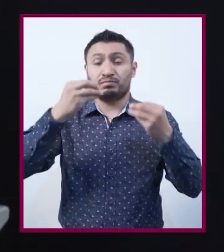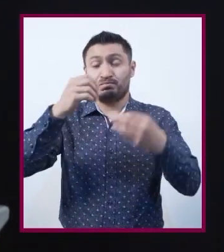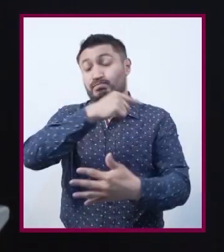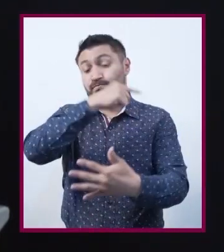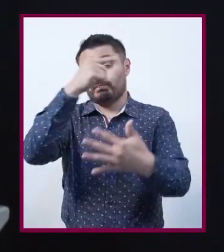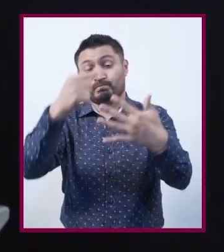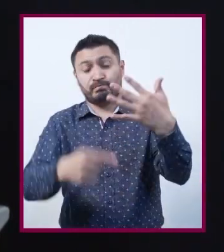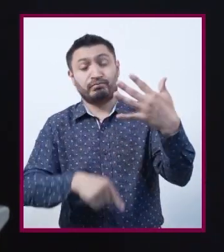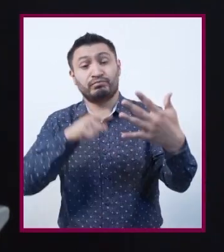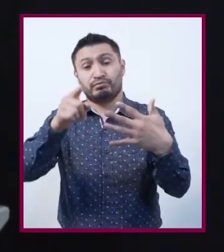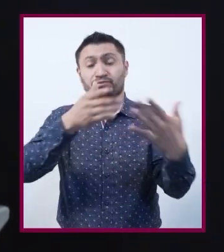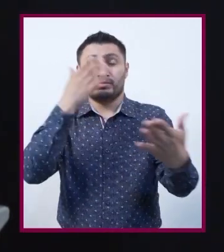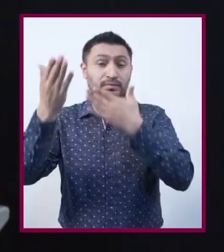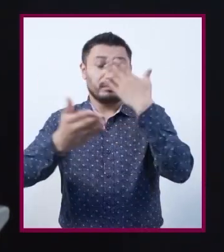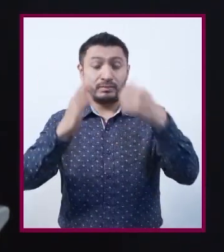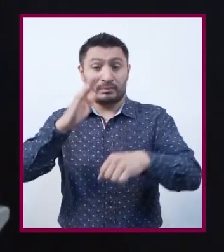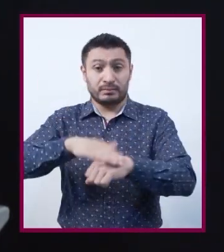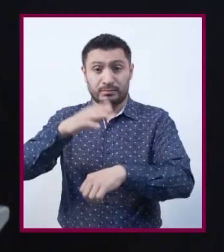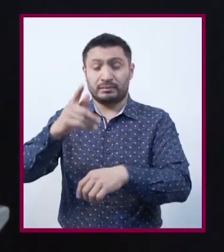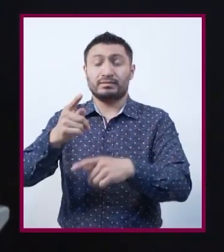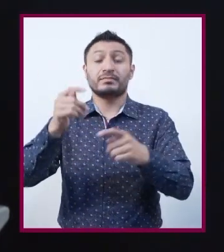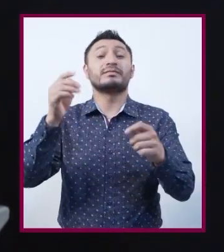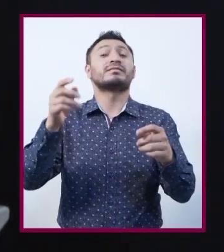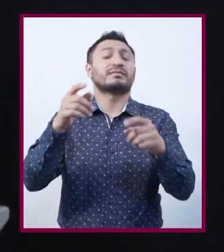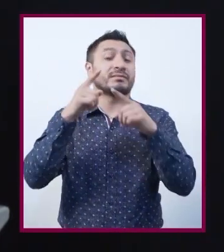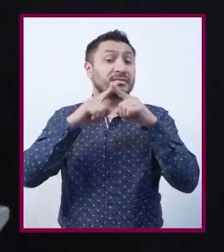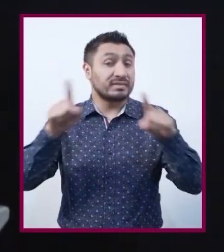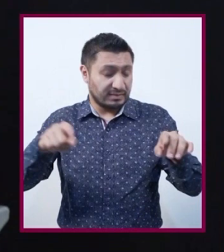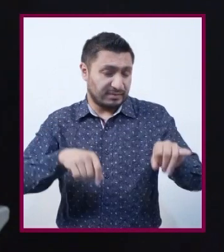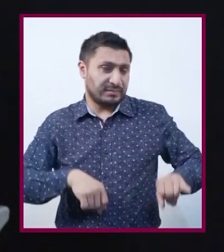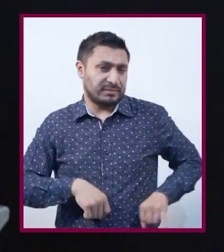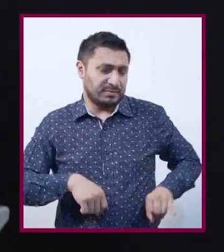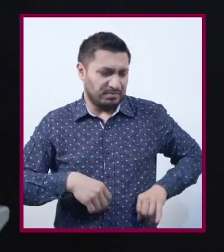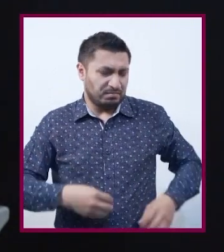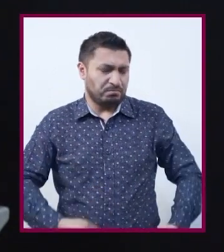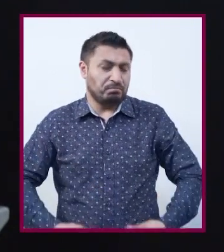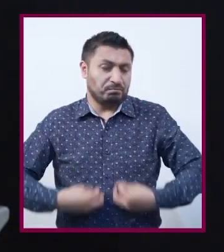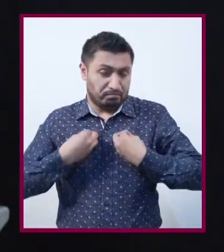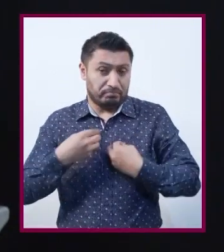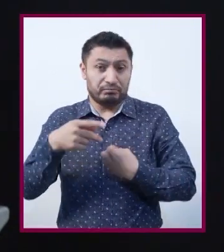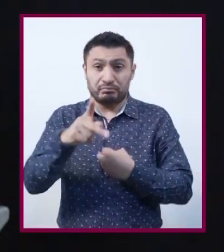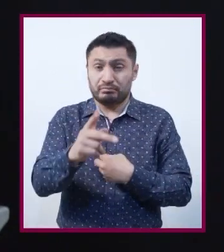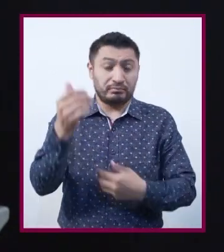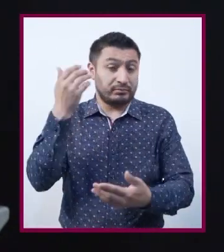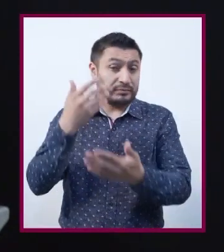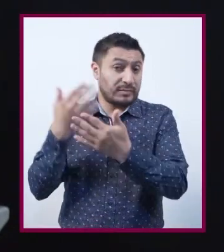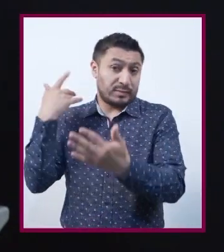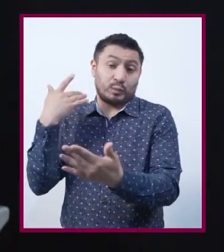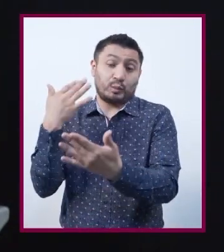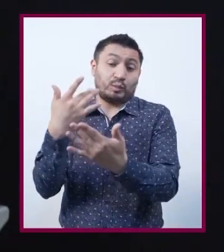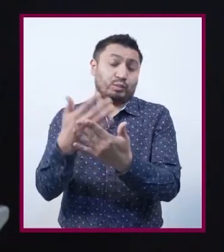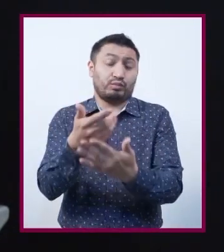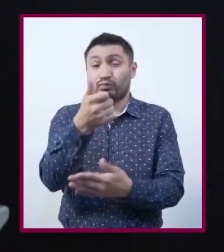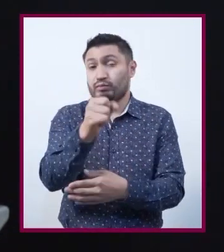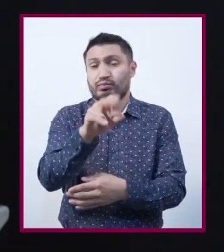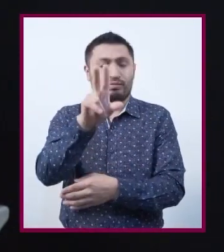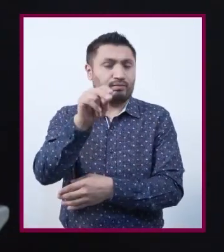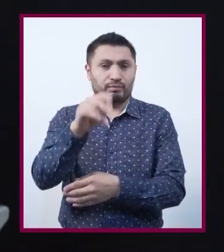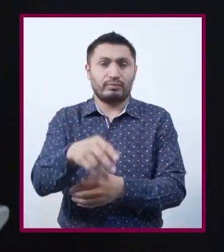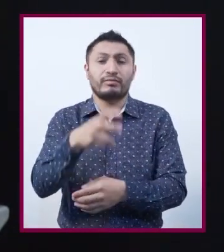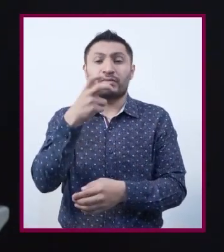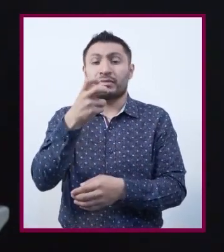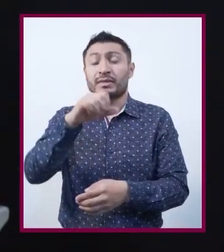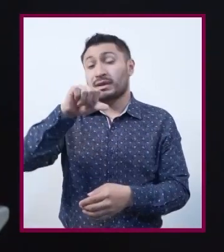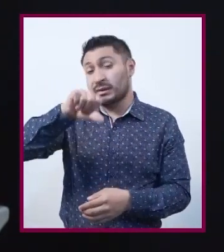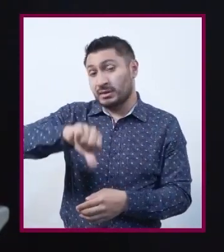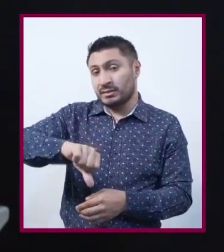formarnos, independientemente de nuestros intereses de vida. Sin embargo, no siempre fue así. Por eso, en esta emisión